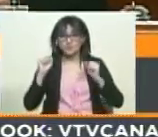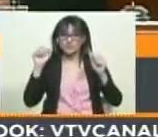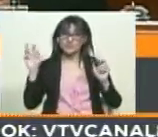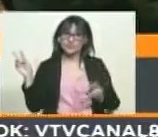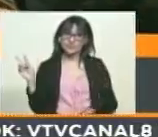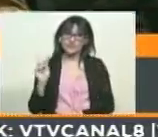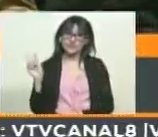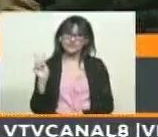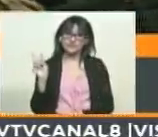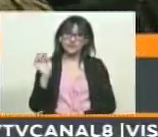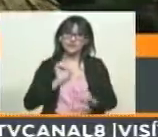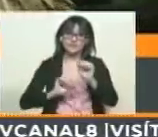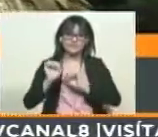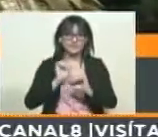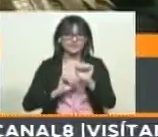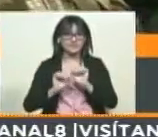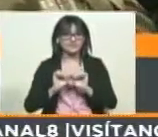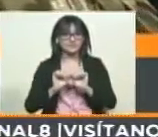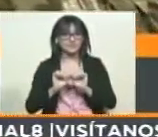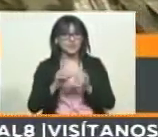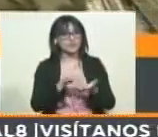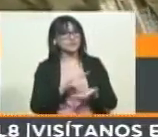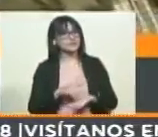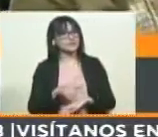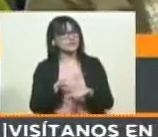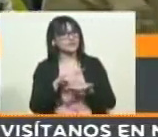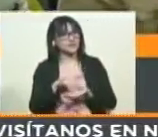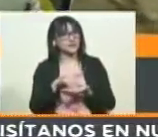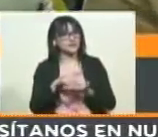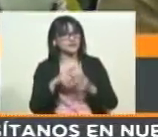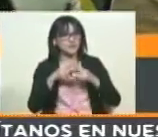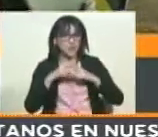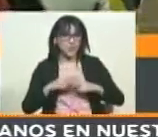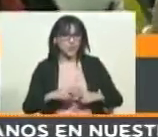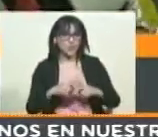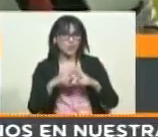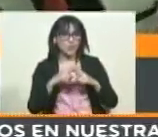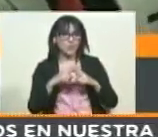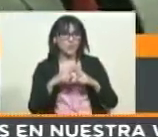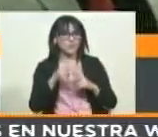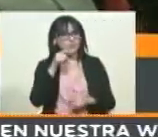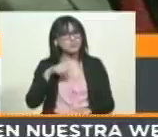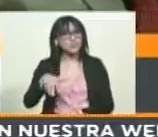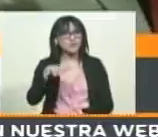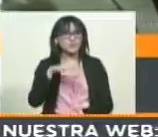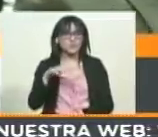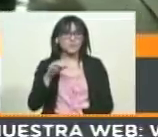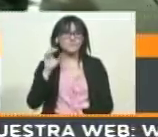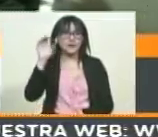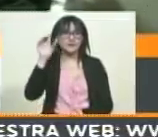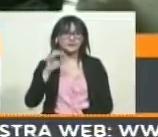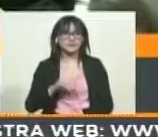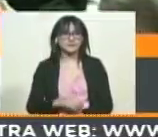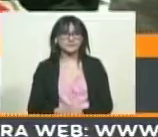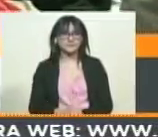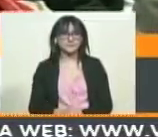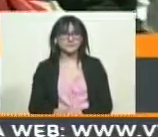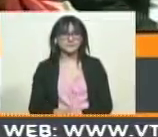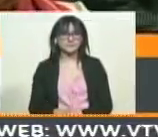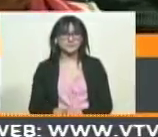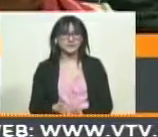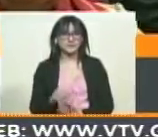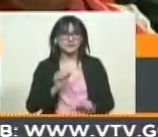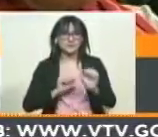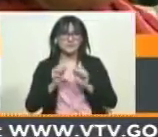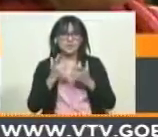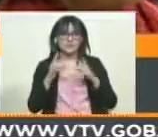Venezuela, defendimos también la dignidad, el honor y el orgullo de los pueblos de la patria grande. Defendimos a nuestro